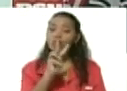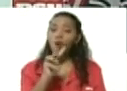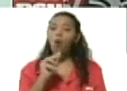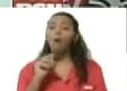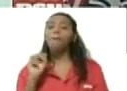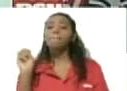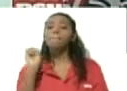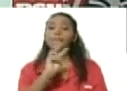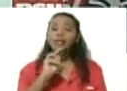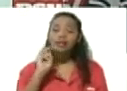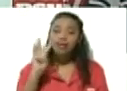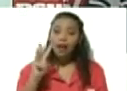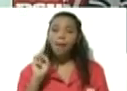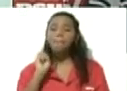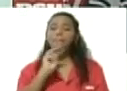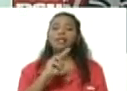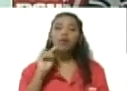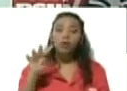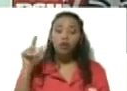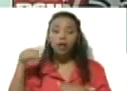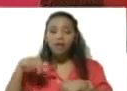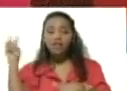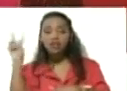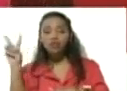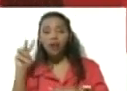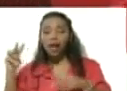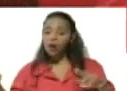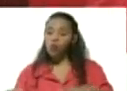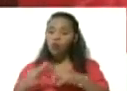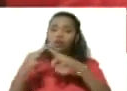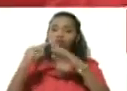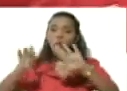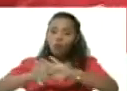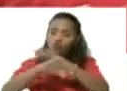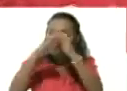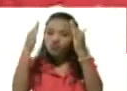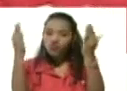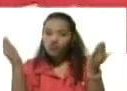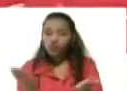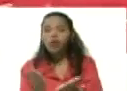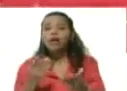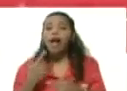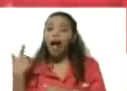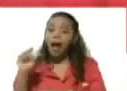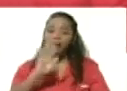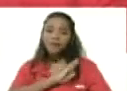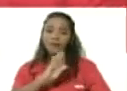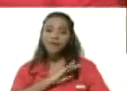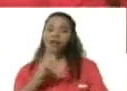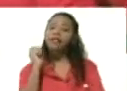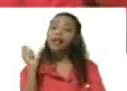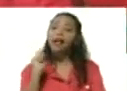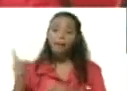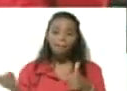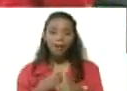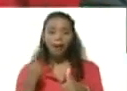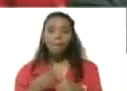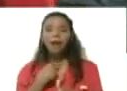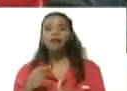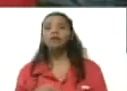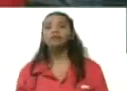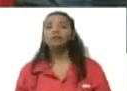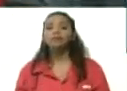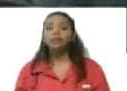24 en Venezuela, este gran encuentro mundial que tendrá entre las tareas principales, claro